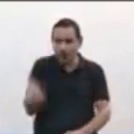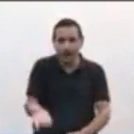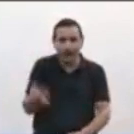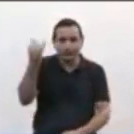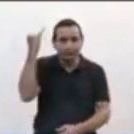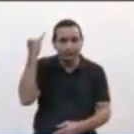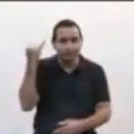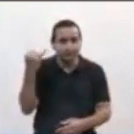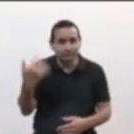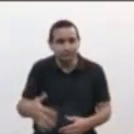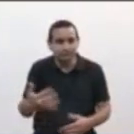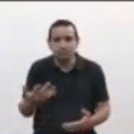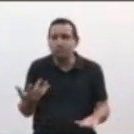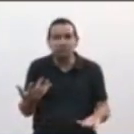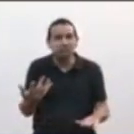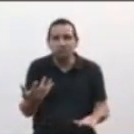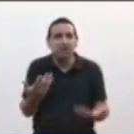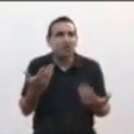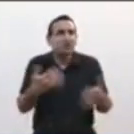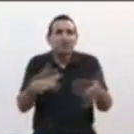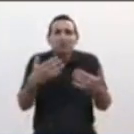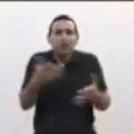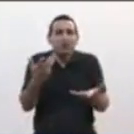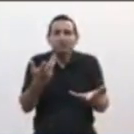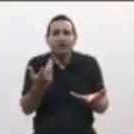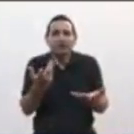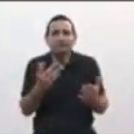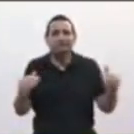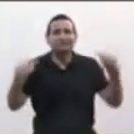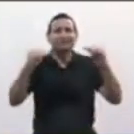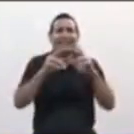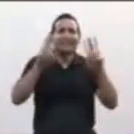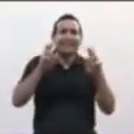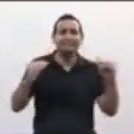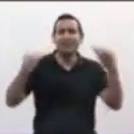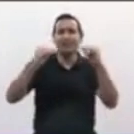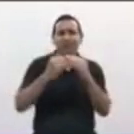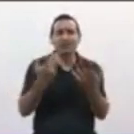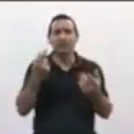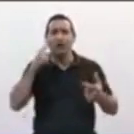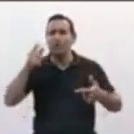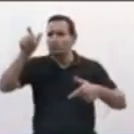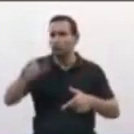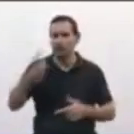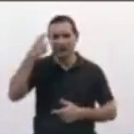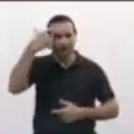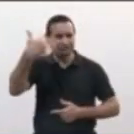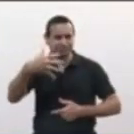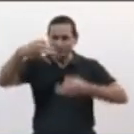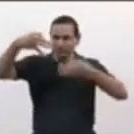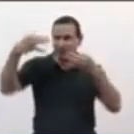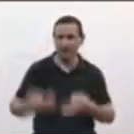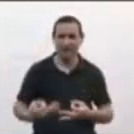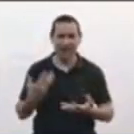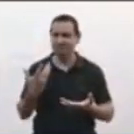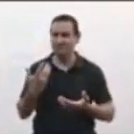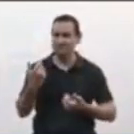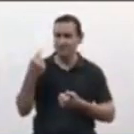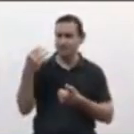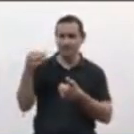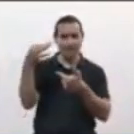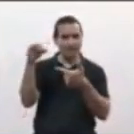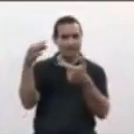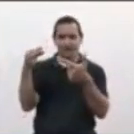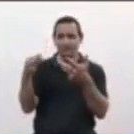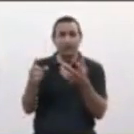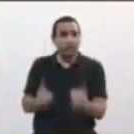entonces no importa ni la paridad no importa la capacidad no importa el examen el orden